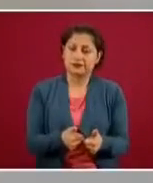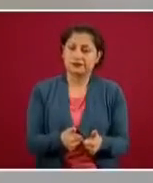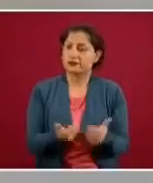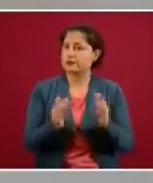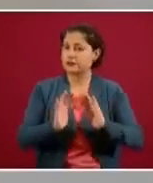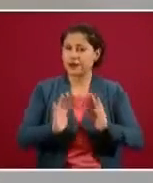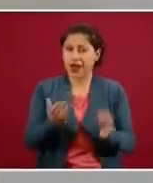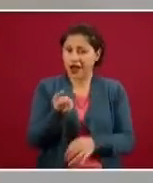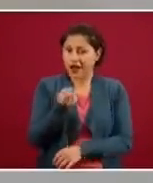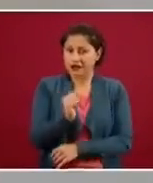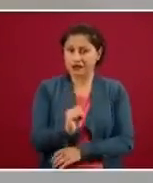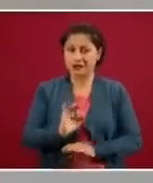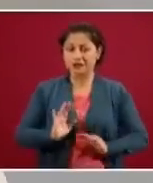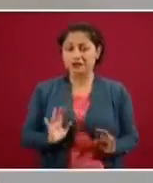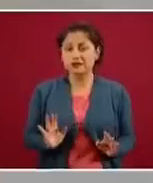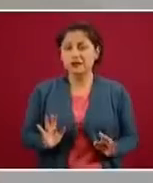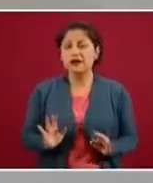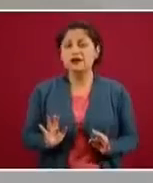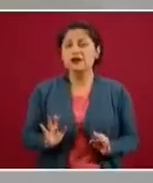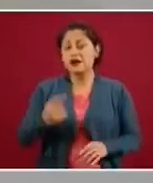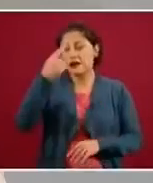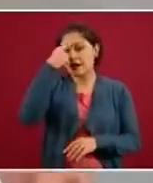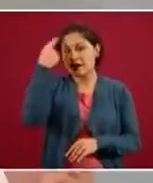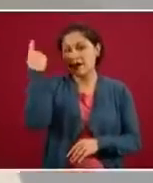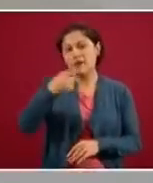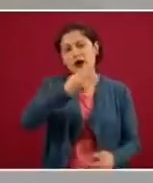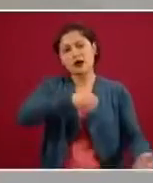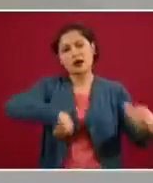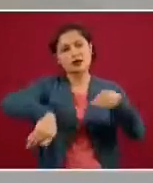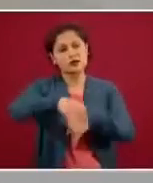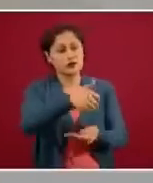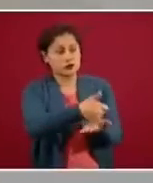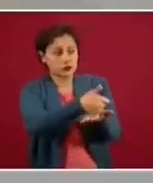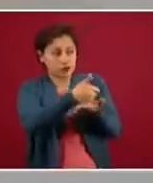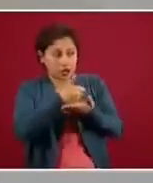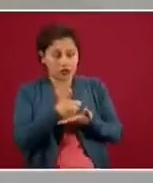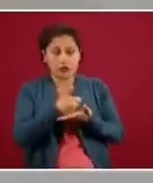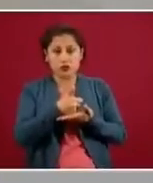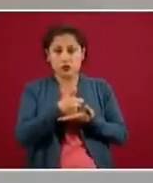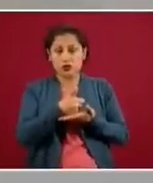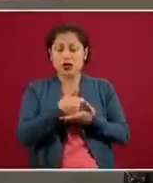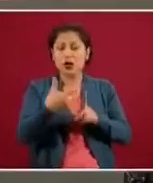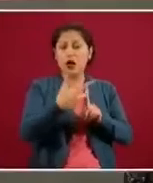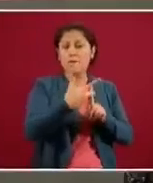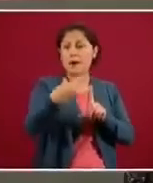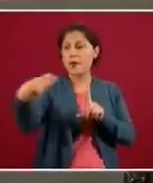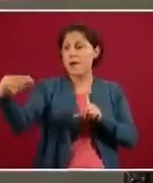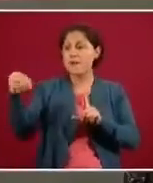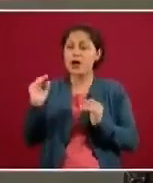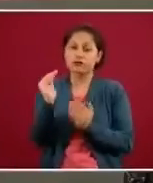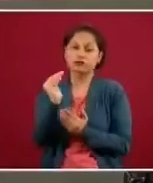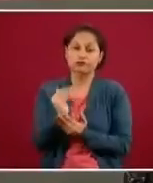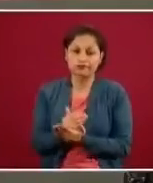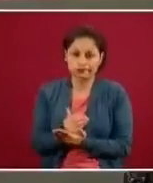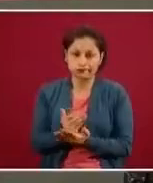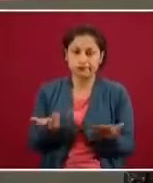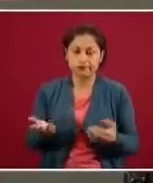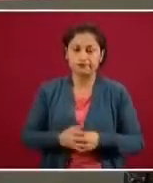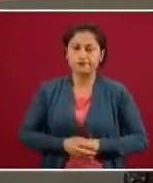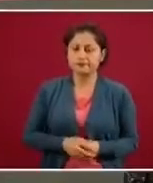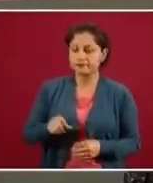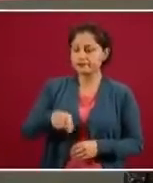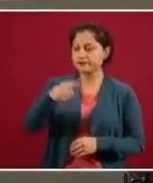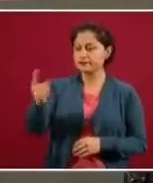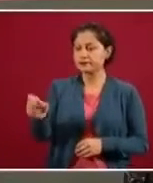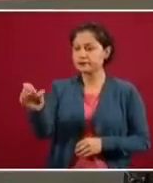casa y que contribuya cada quien a que se reduzca la transmisión de este virus. Vamos a pasar allá con el